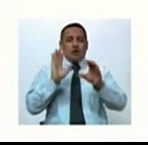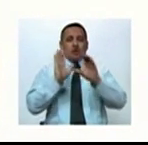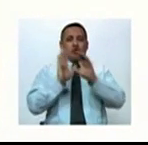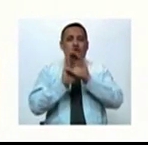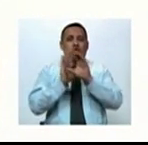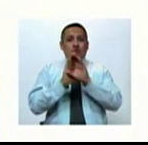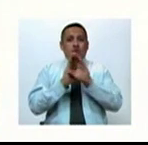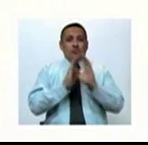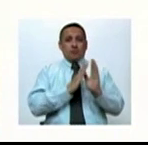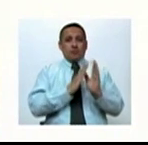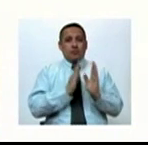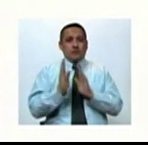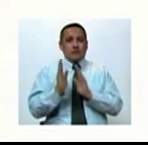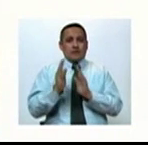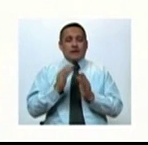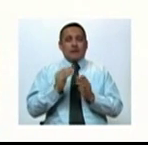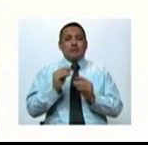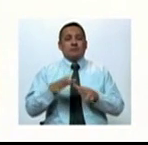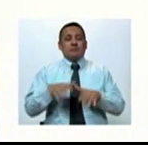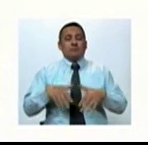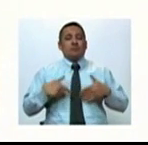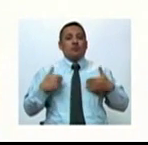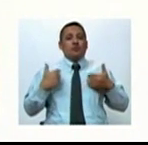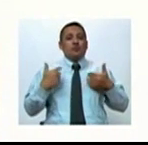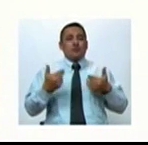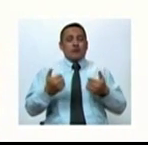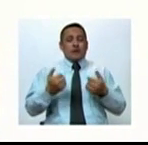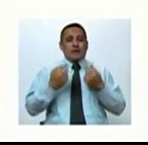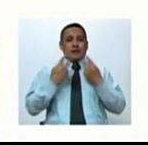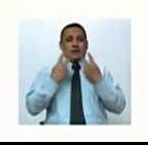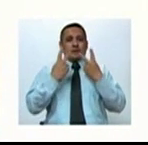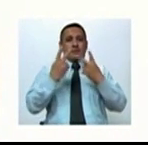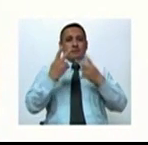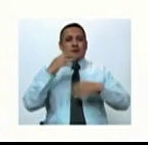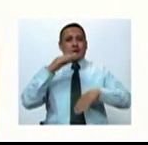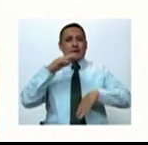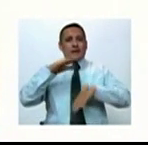el Código Procesal Civil podrá